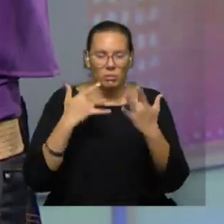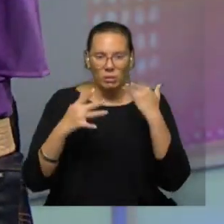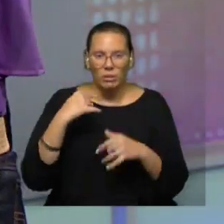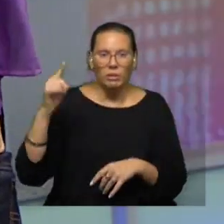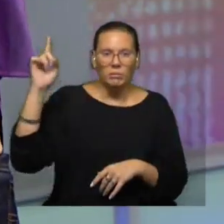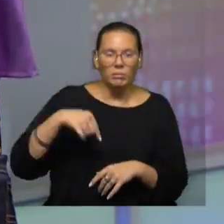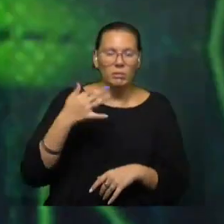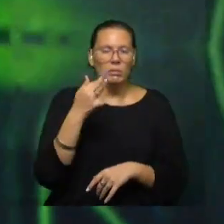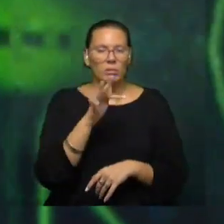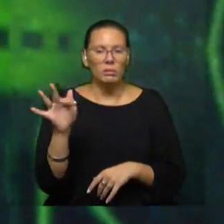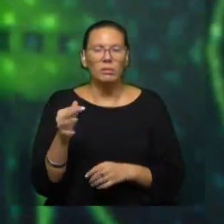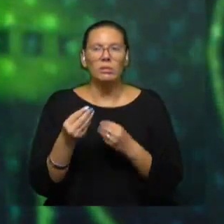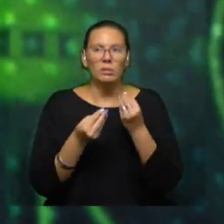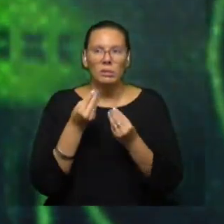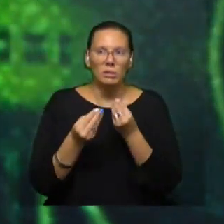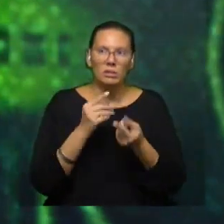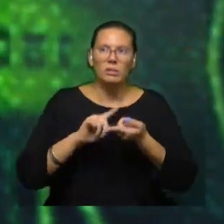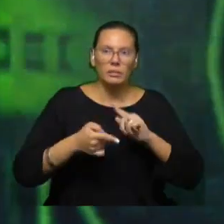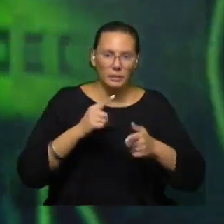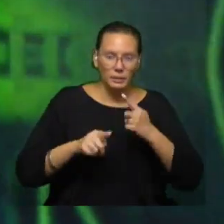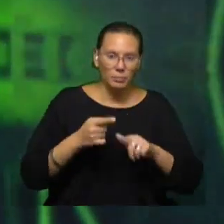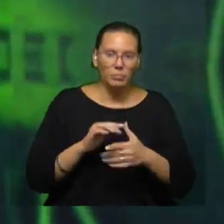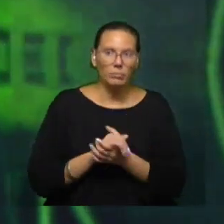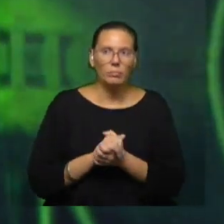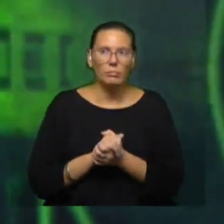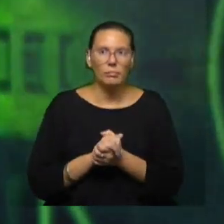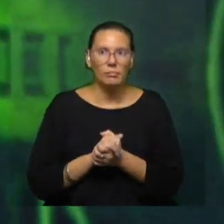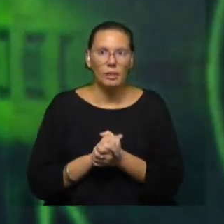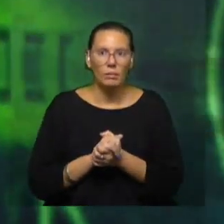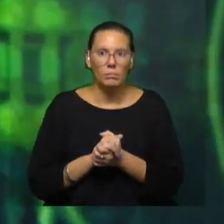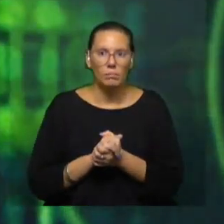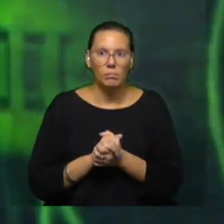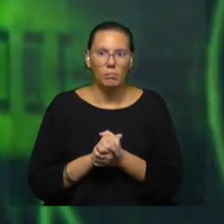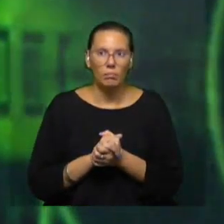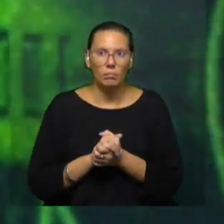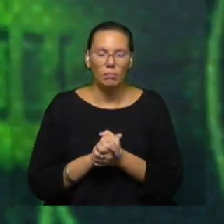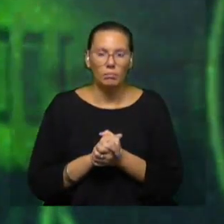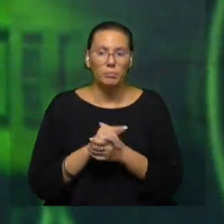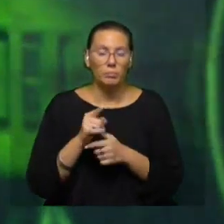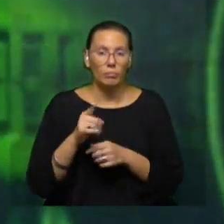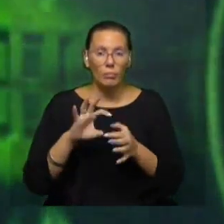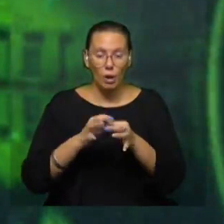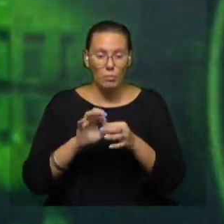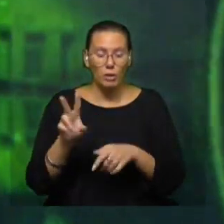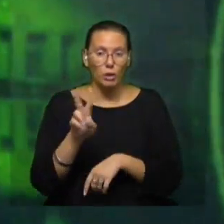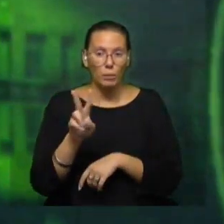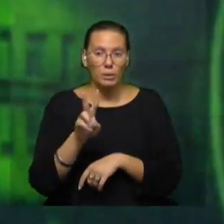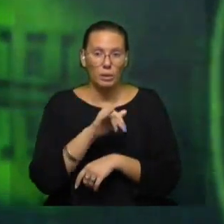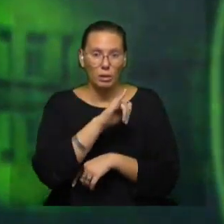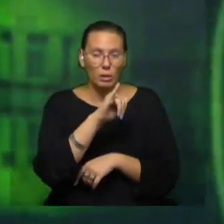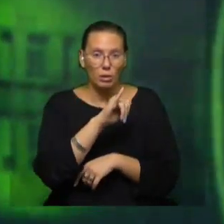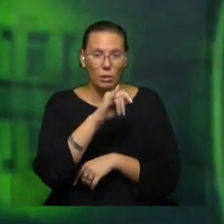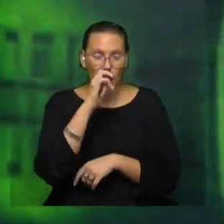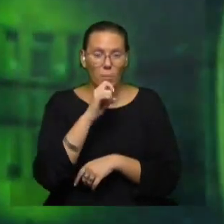también de Francia, cómo se da ese vínculo. Claro. Bueno, esto es el miércoles 22 de marzo a las